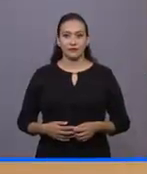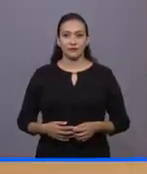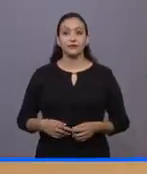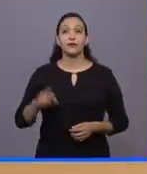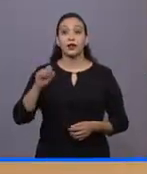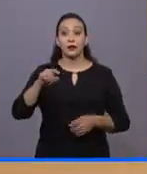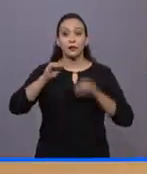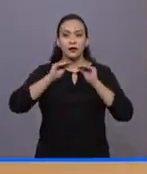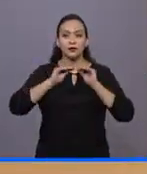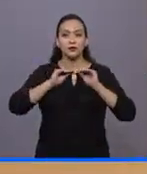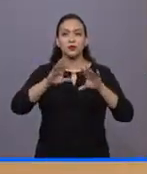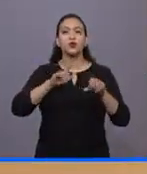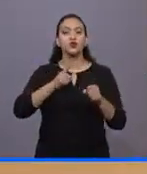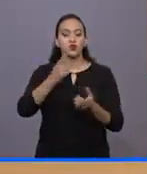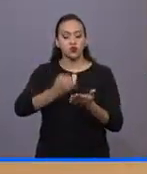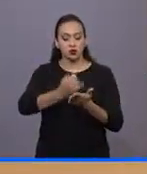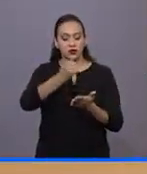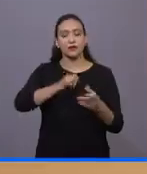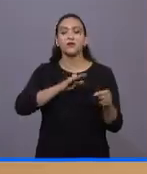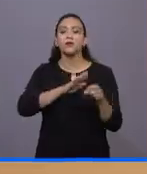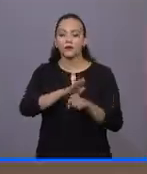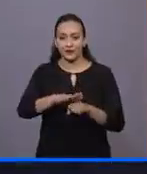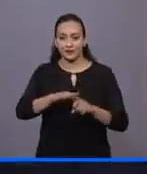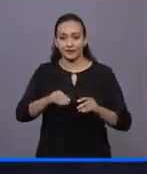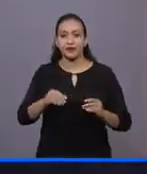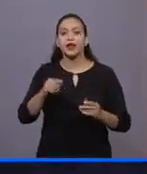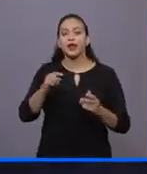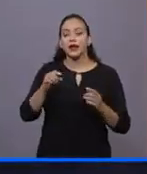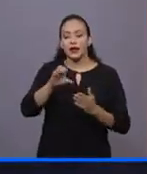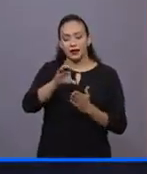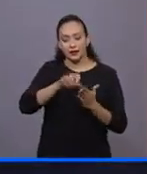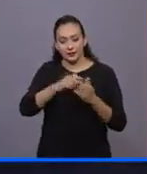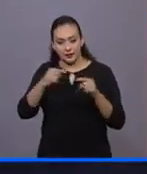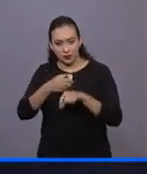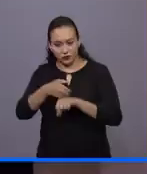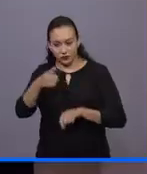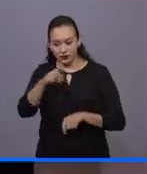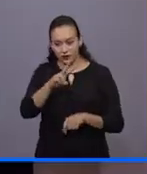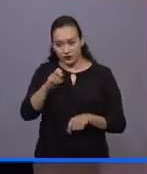También se publicó la sentencia del Pleno en la controversia constitucional